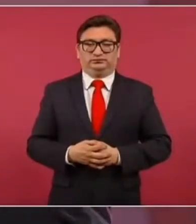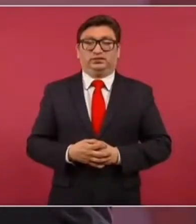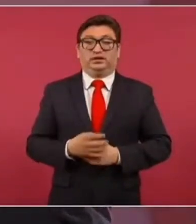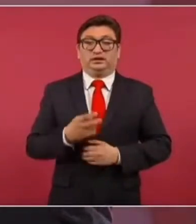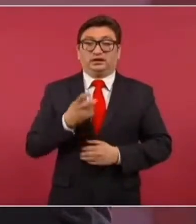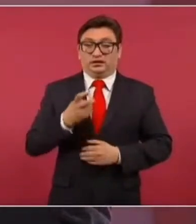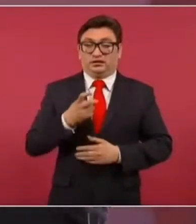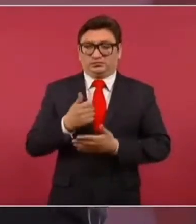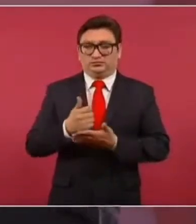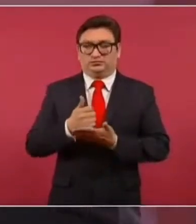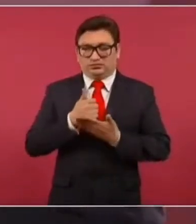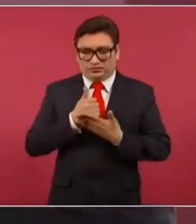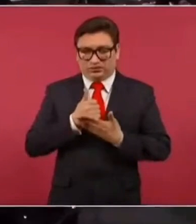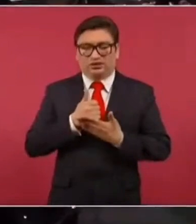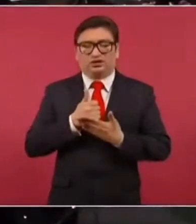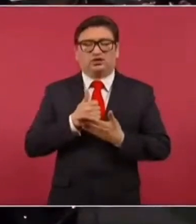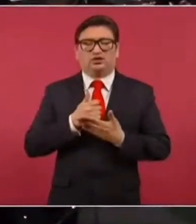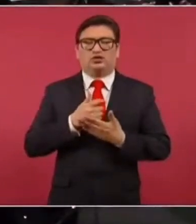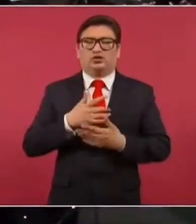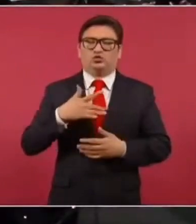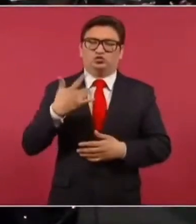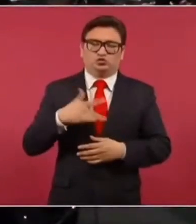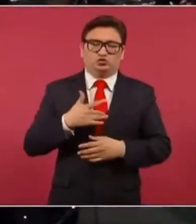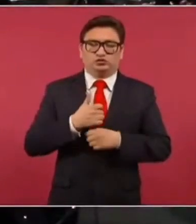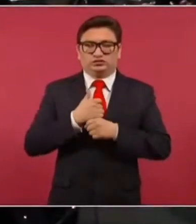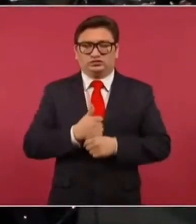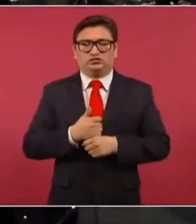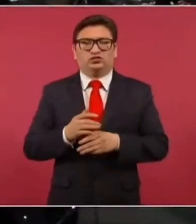a enfrentar este dolor.